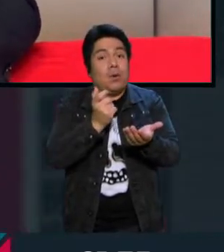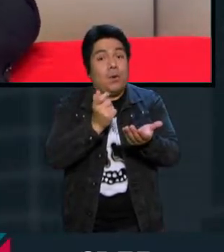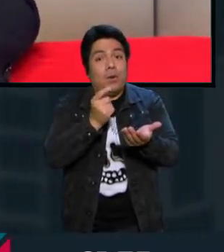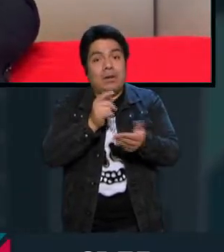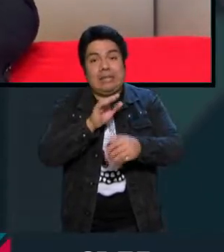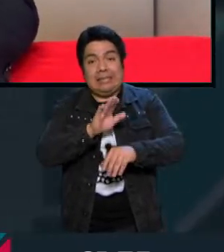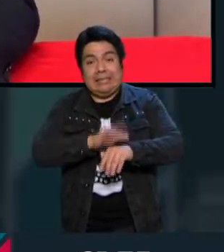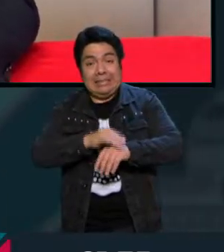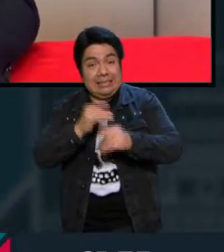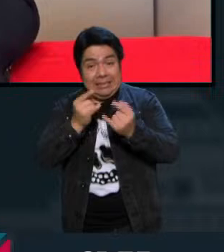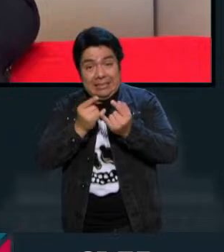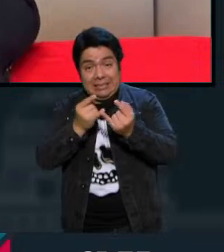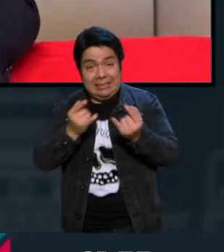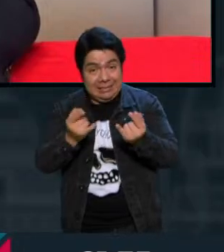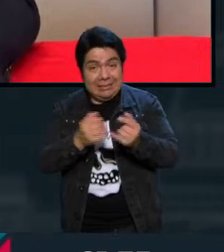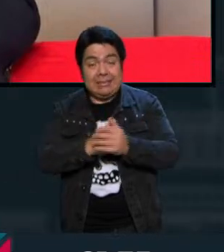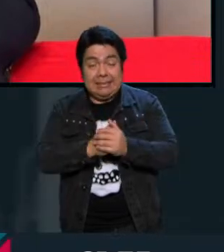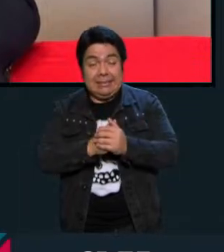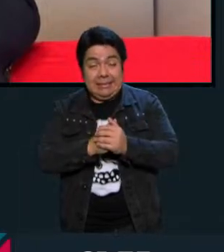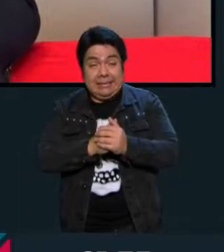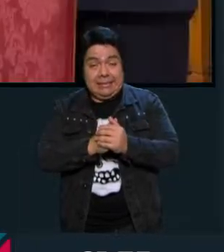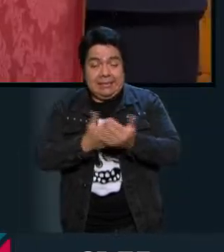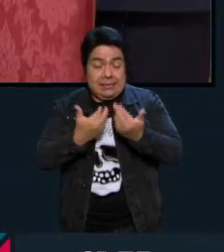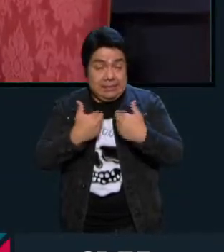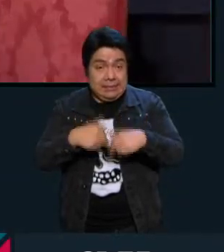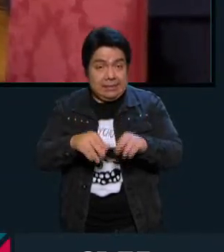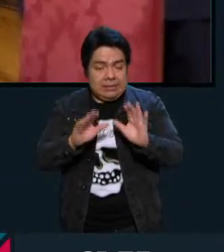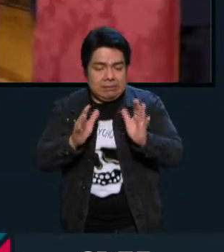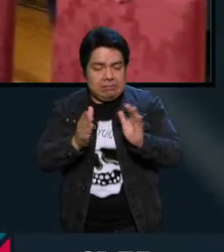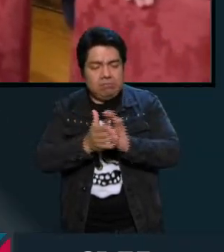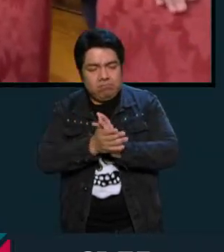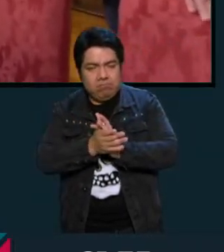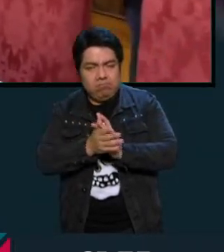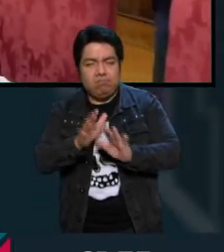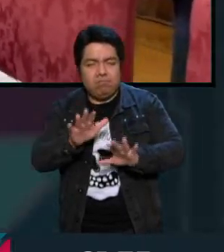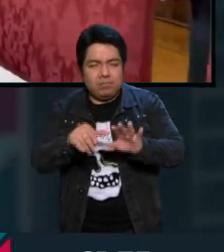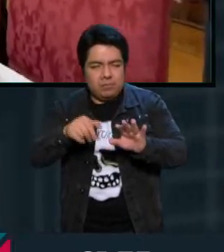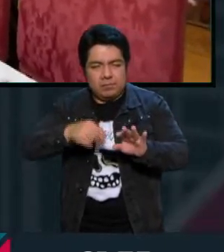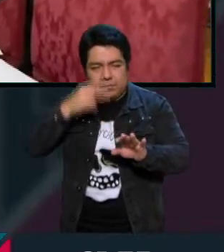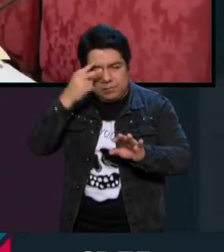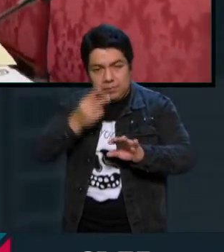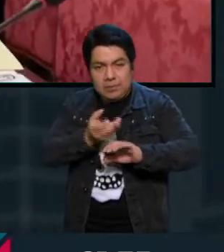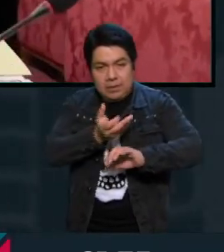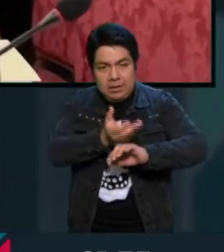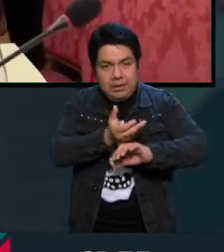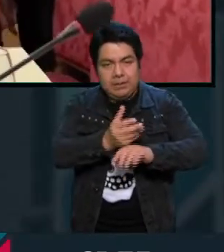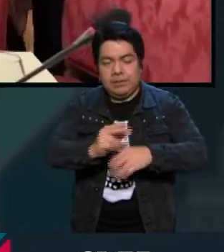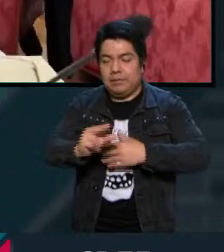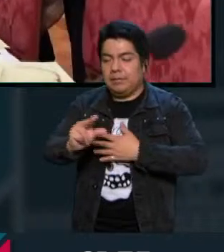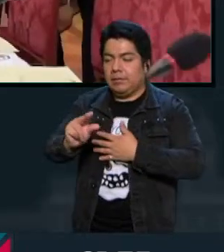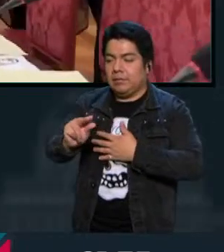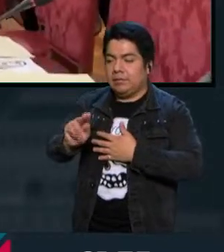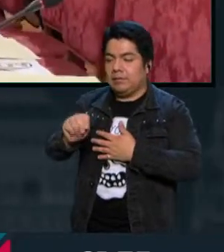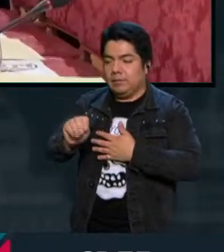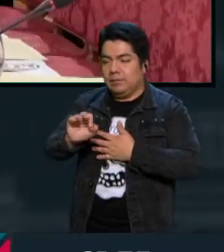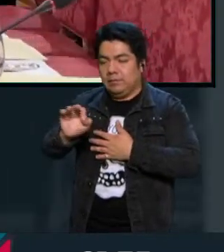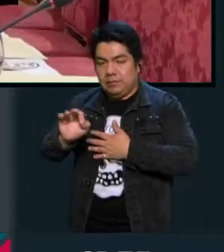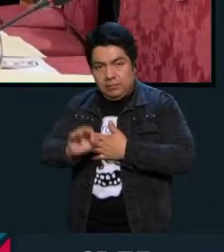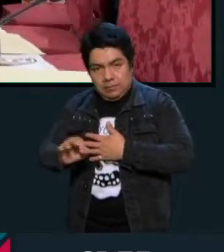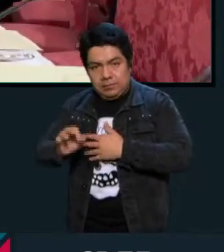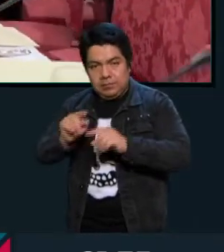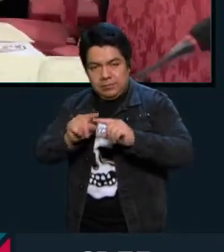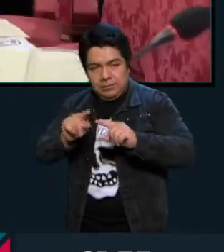tenido en toda su historia y representar, aunque si bien es cierto que para México Estados Unidos representa el 89% del destino de